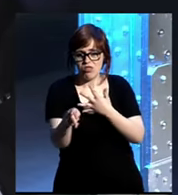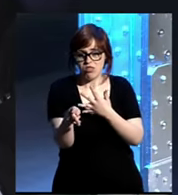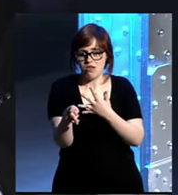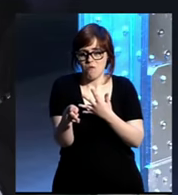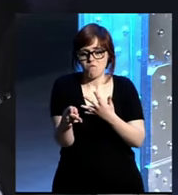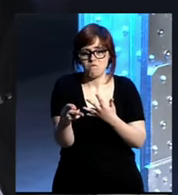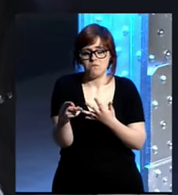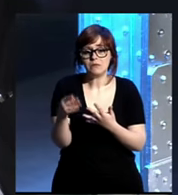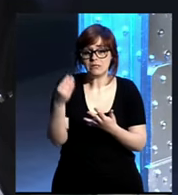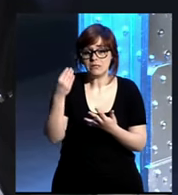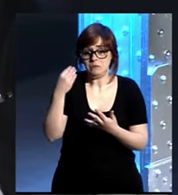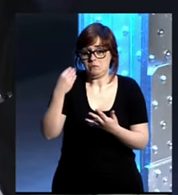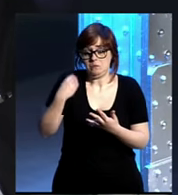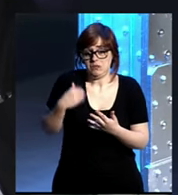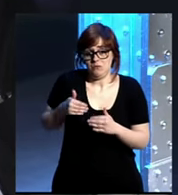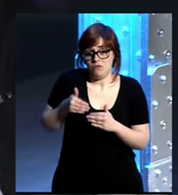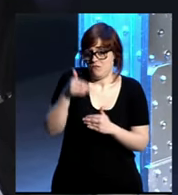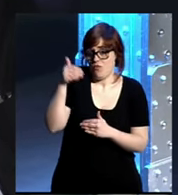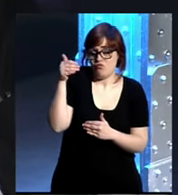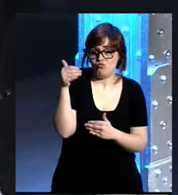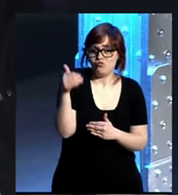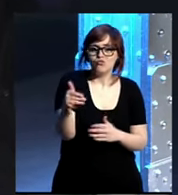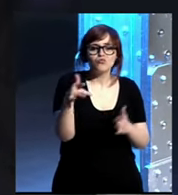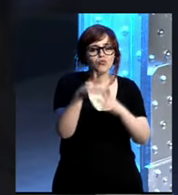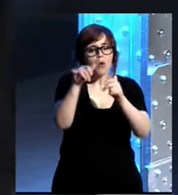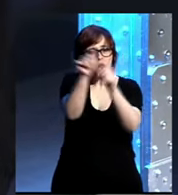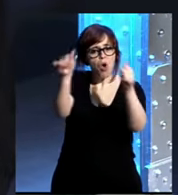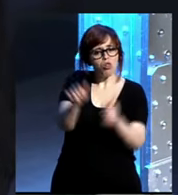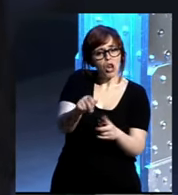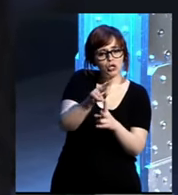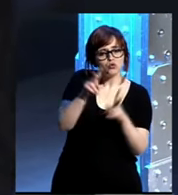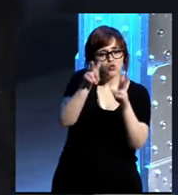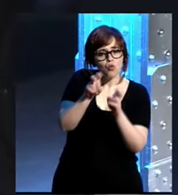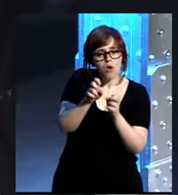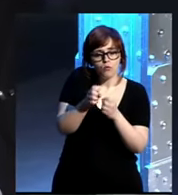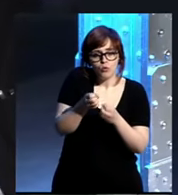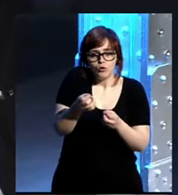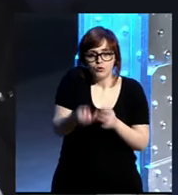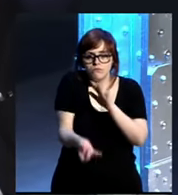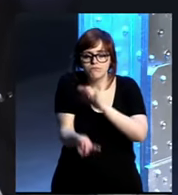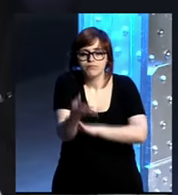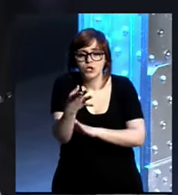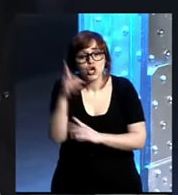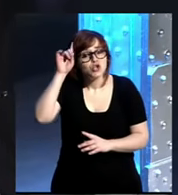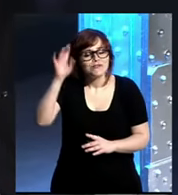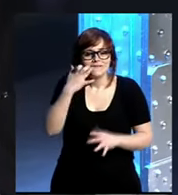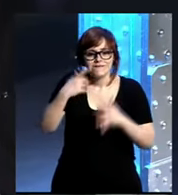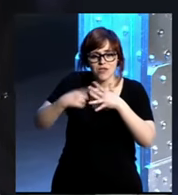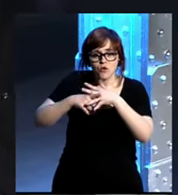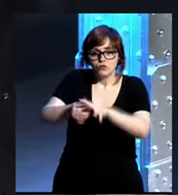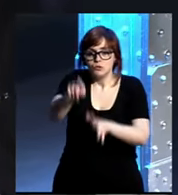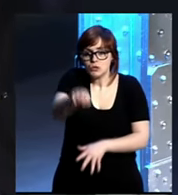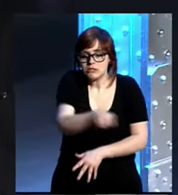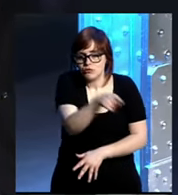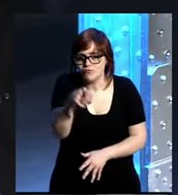en el próximo tiempo se crean ahí modelos diferentes. No sé si serán inclusivos, entiendo que no, pero sí estarán basadas sobre